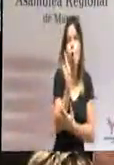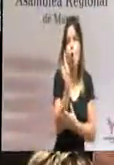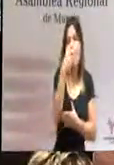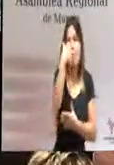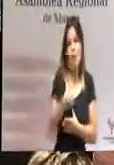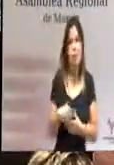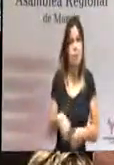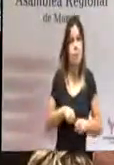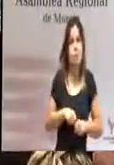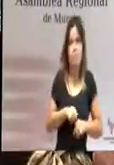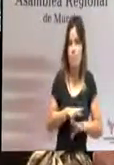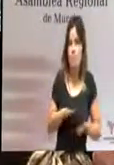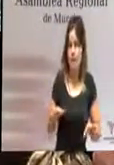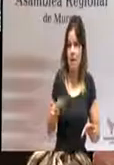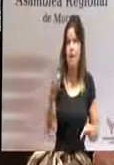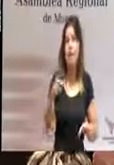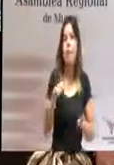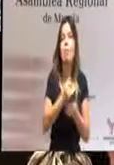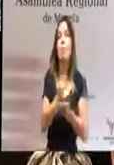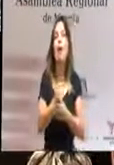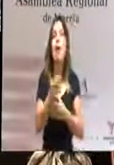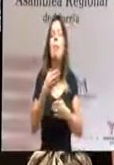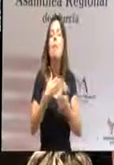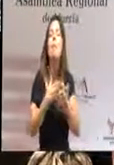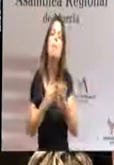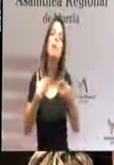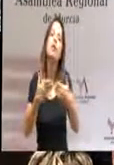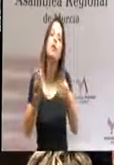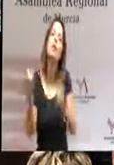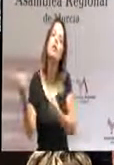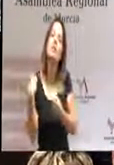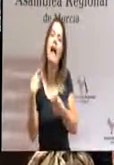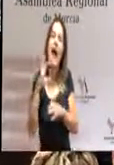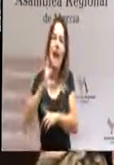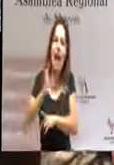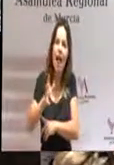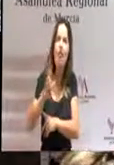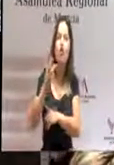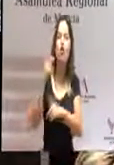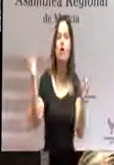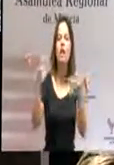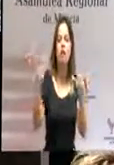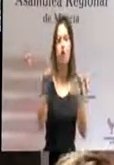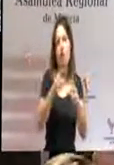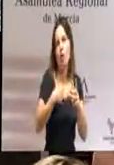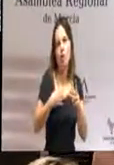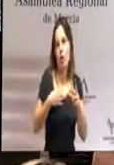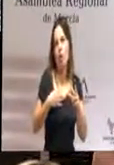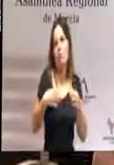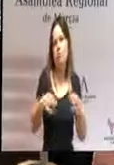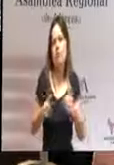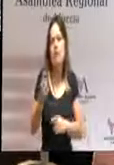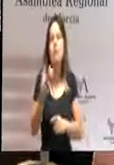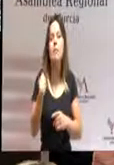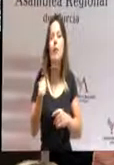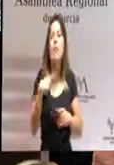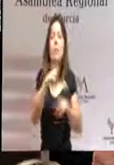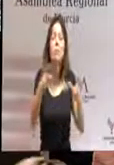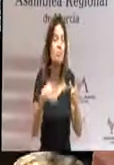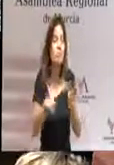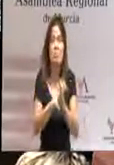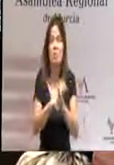persona. También en el mapa de medios se hace necesario normalizar la radio y la televisión regional, acercando el sector a los